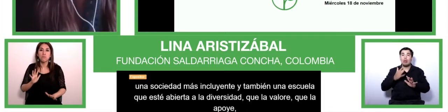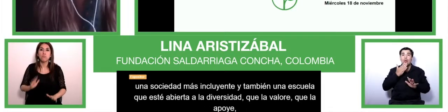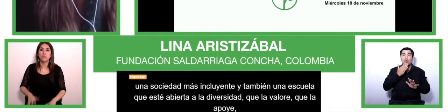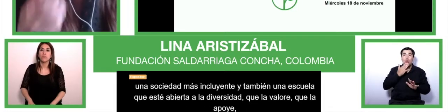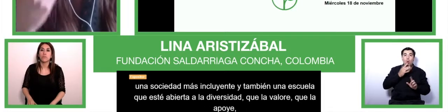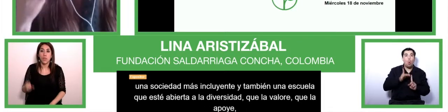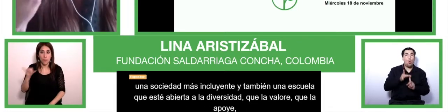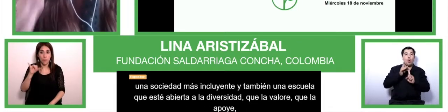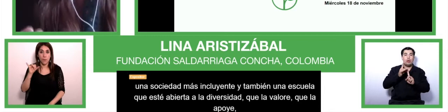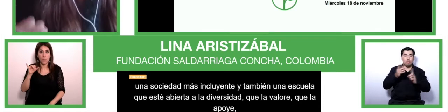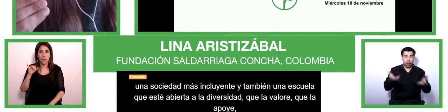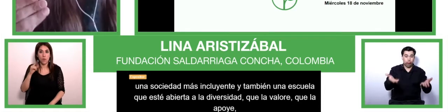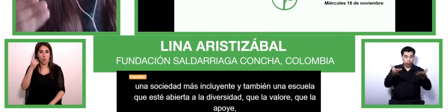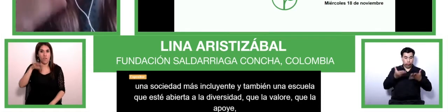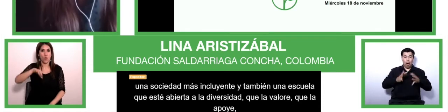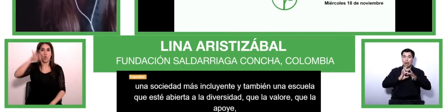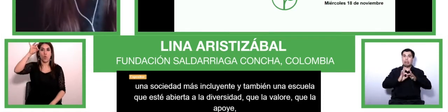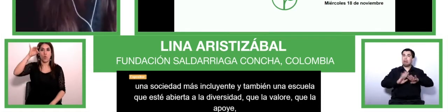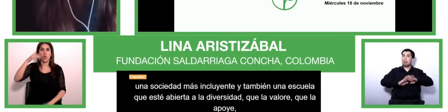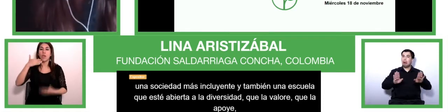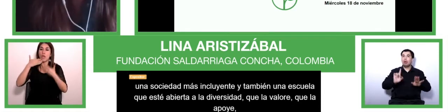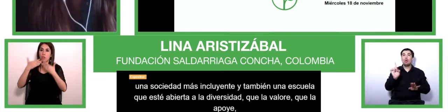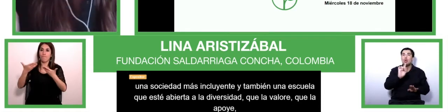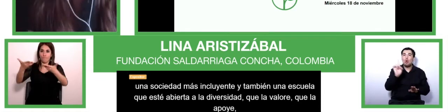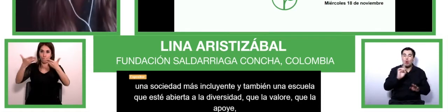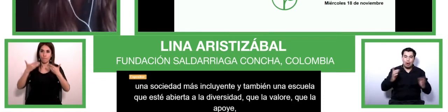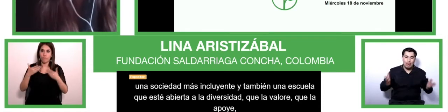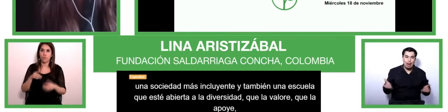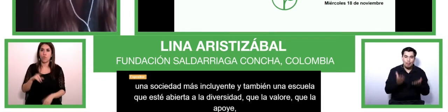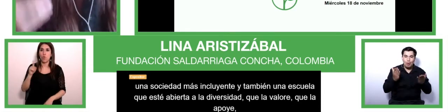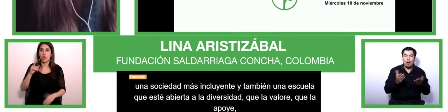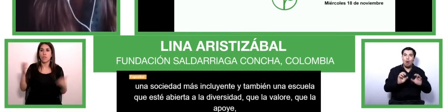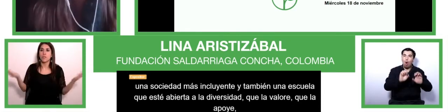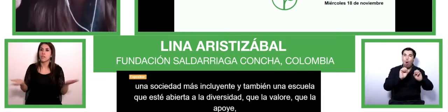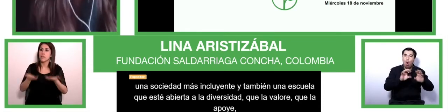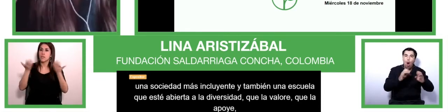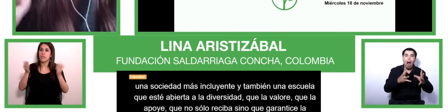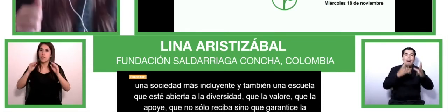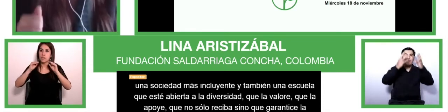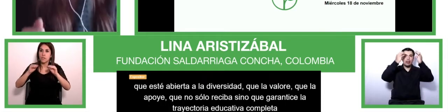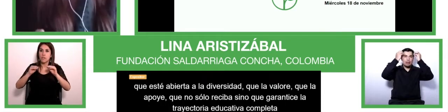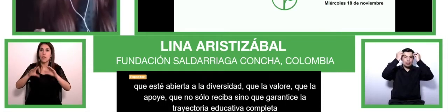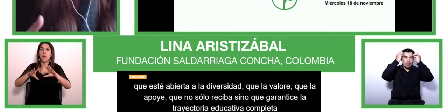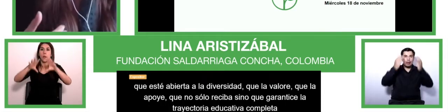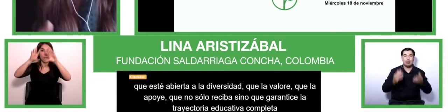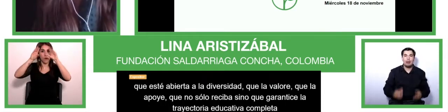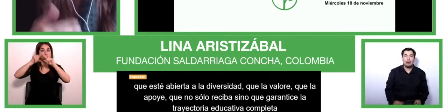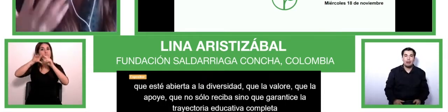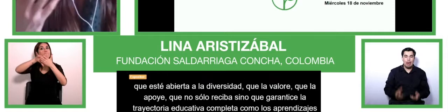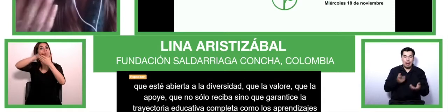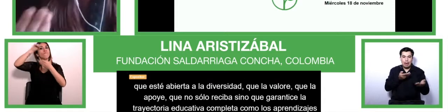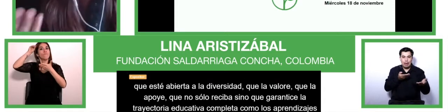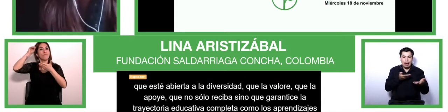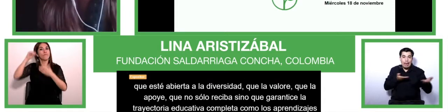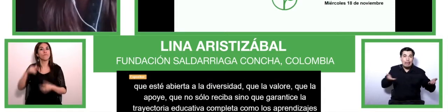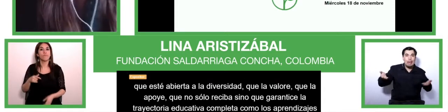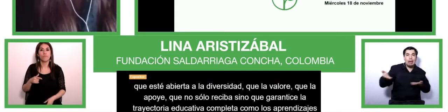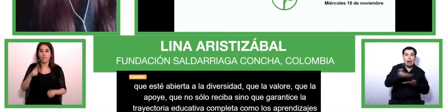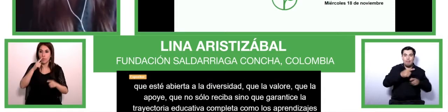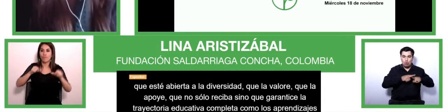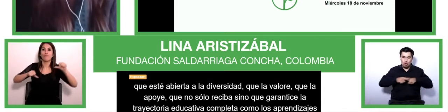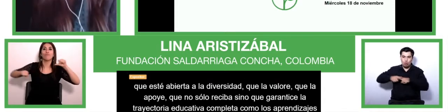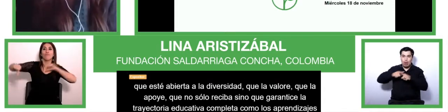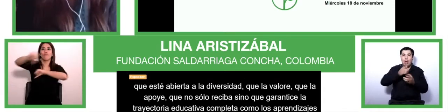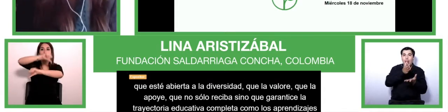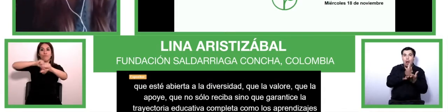que reciba, sino que garantice las trayectorias educativas completas, los aprendizajes, el intercambio